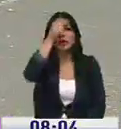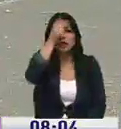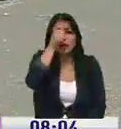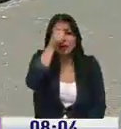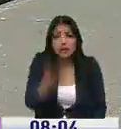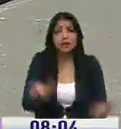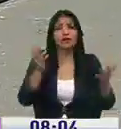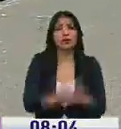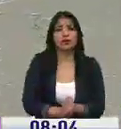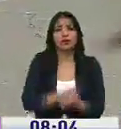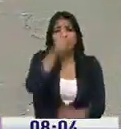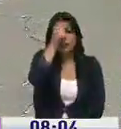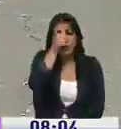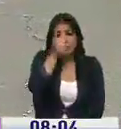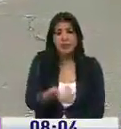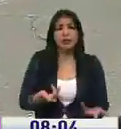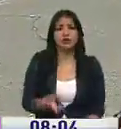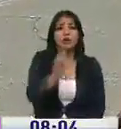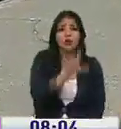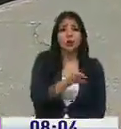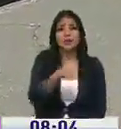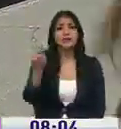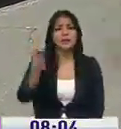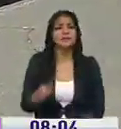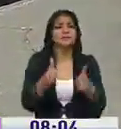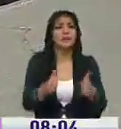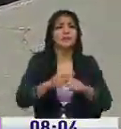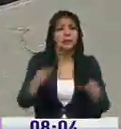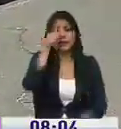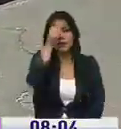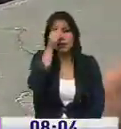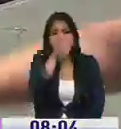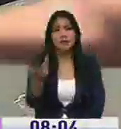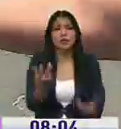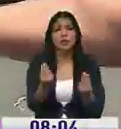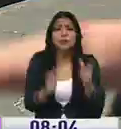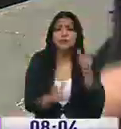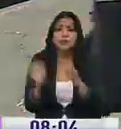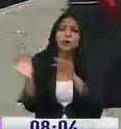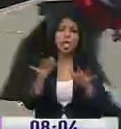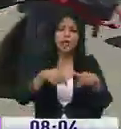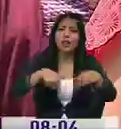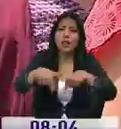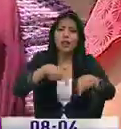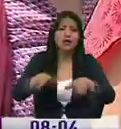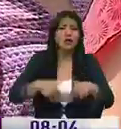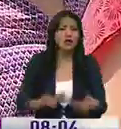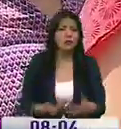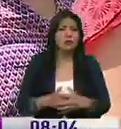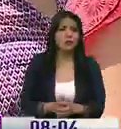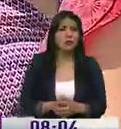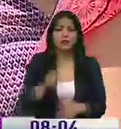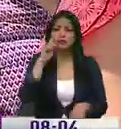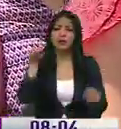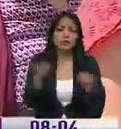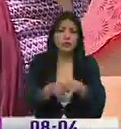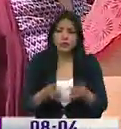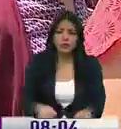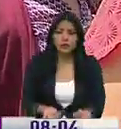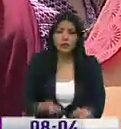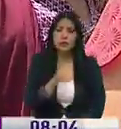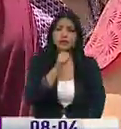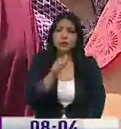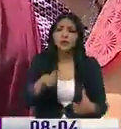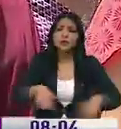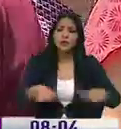Domingo, mire que haga de lunes a viernes, estoy de acuerdo, pero es domingo, ¿cuánta gente está transitando aquí? No estamos de acuerdo porque faltan espacios